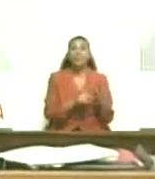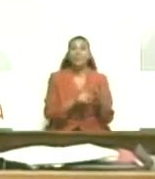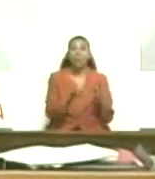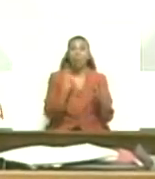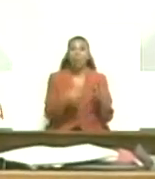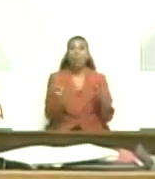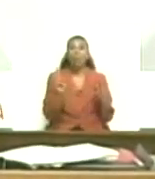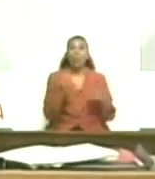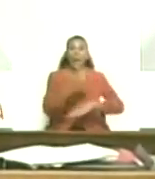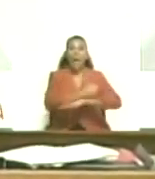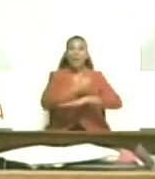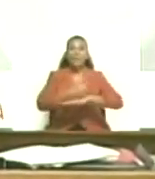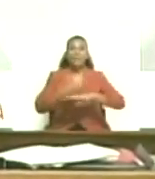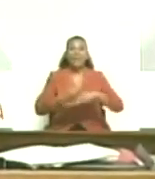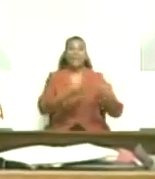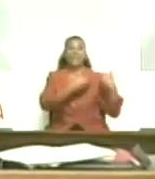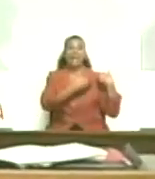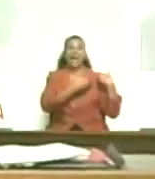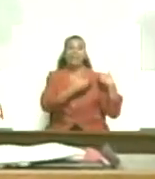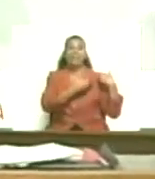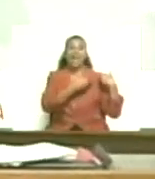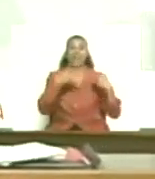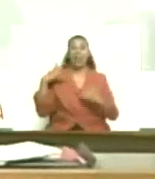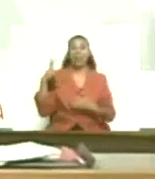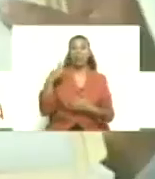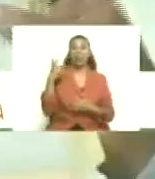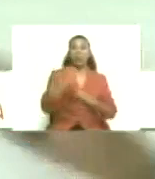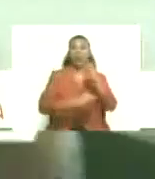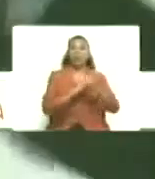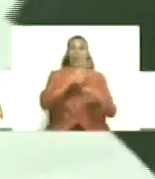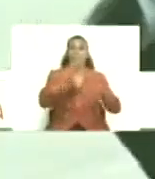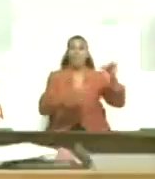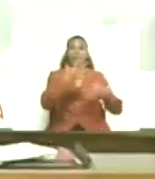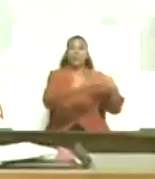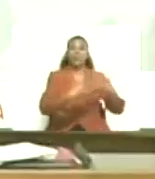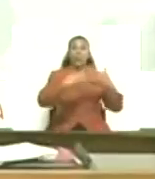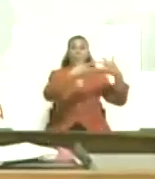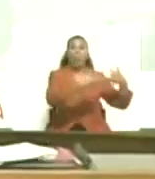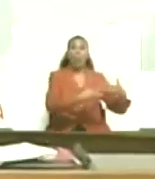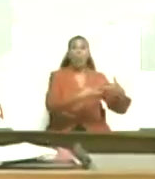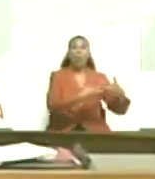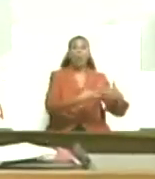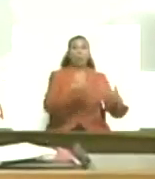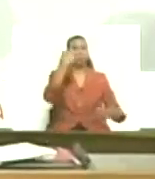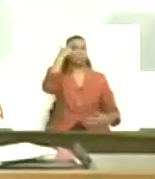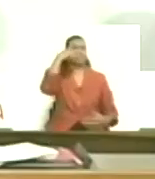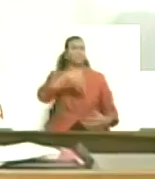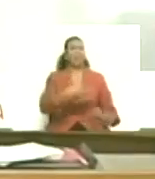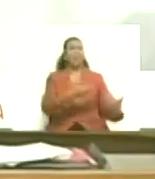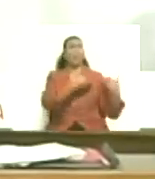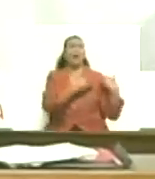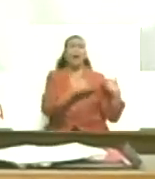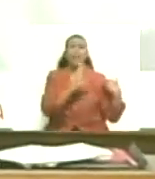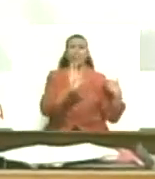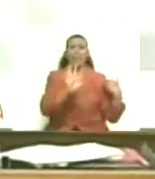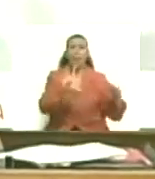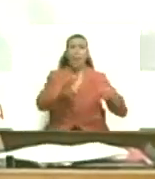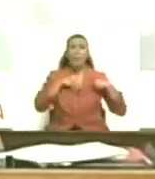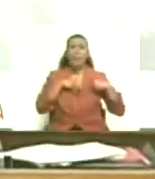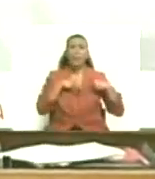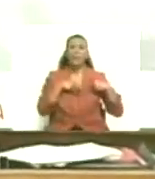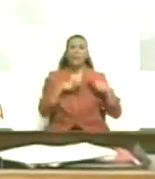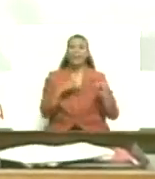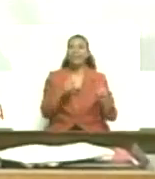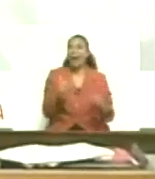que eran los representantes de la Corte Suprema de los Estados Unidos de América, y se arrogaron la función de representantes de